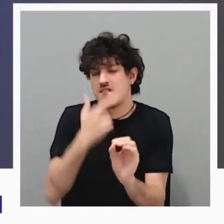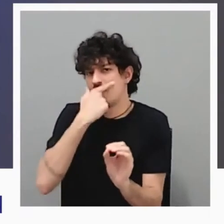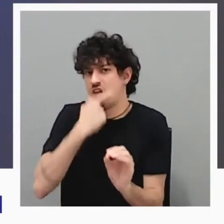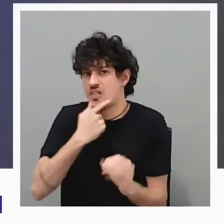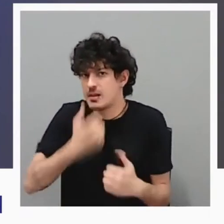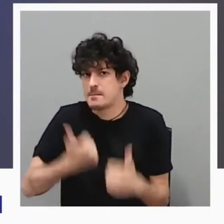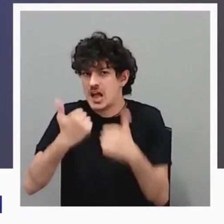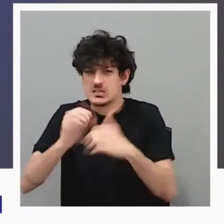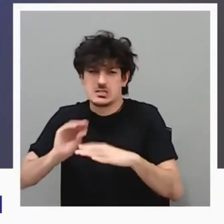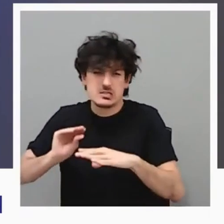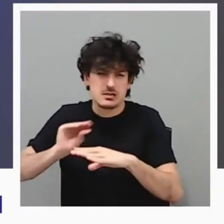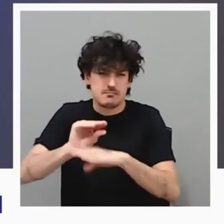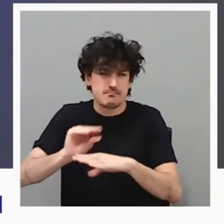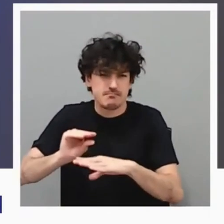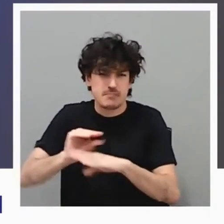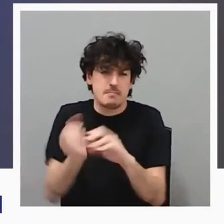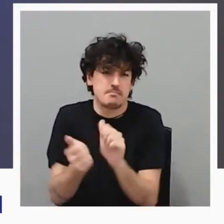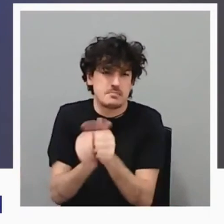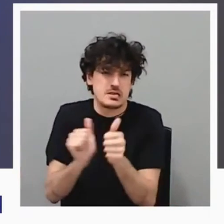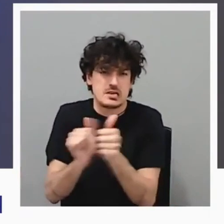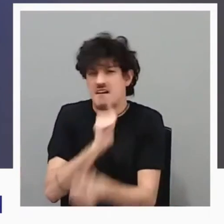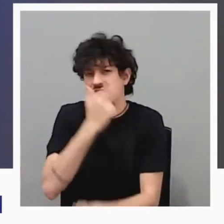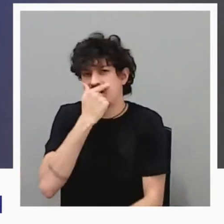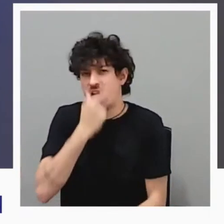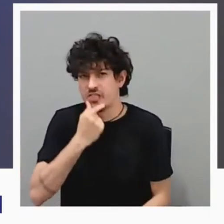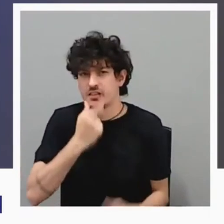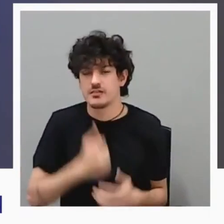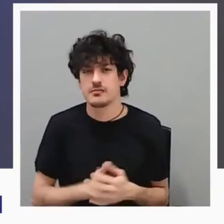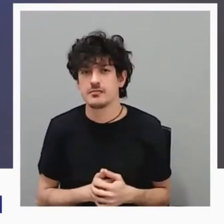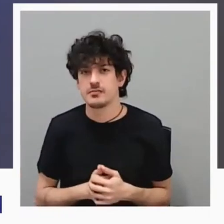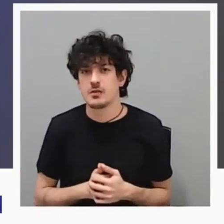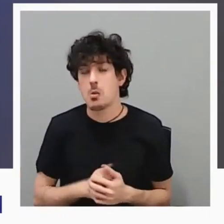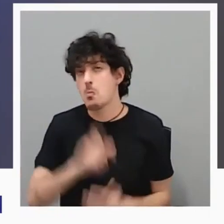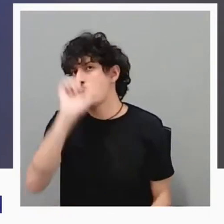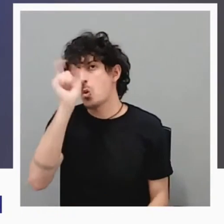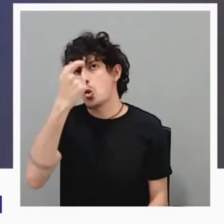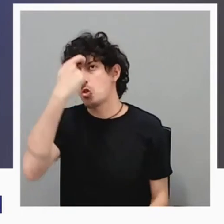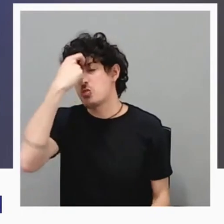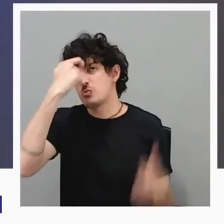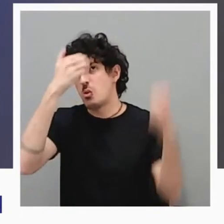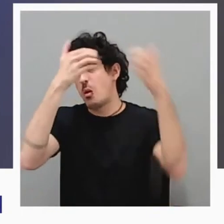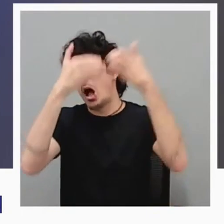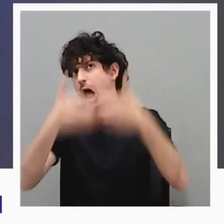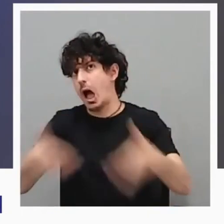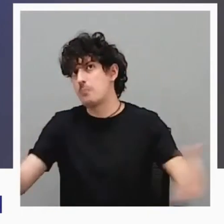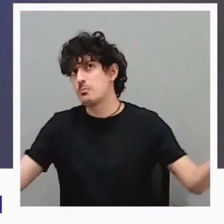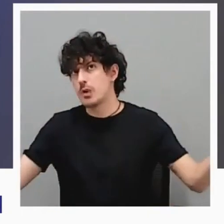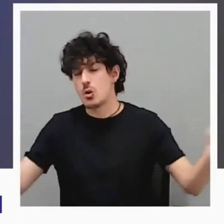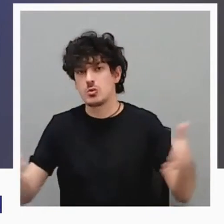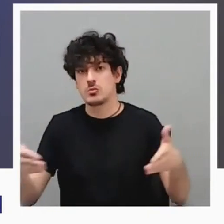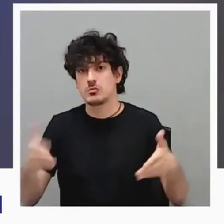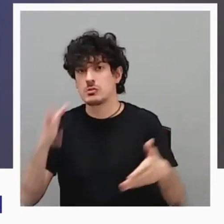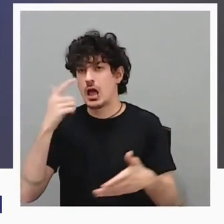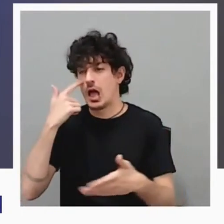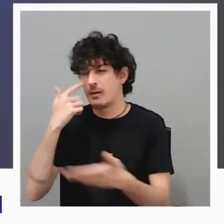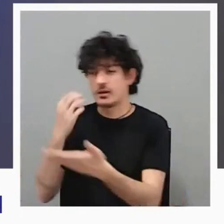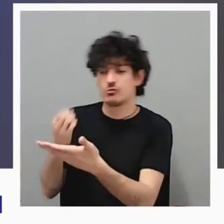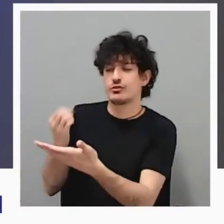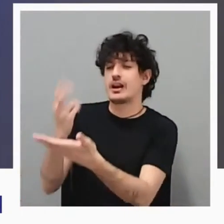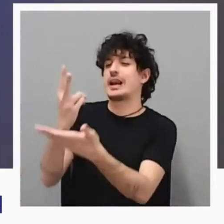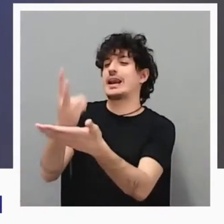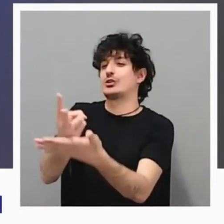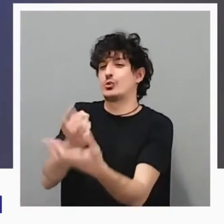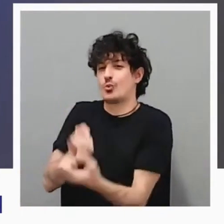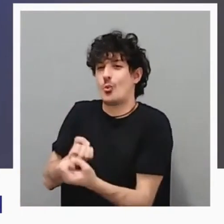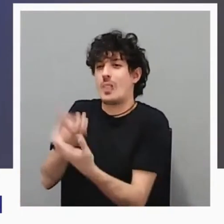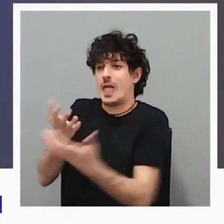de verdad creo que la innovación social es un concepto enormemente amplio y les voy a lanzar un reto a Sol y a José Luis, porque lo he dicho al principio, pero no